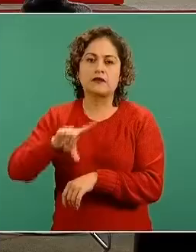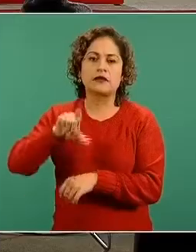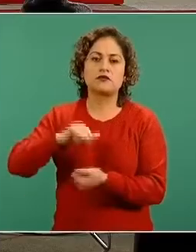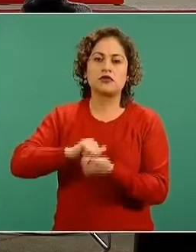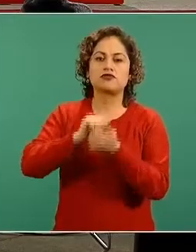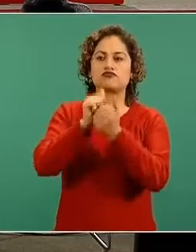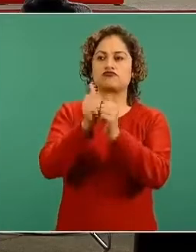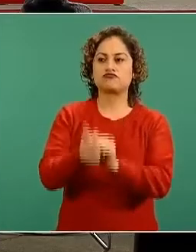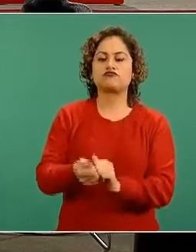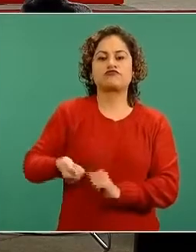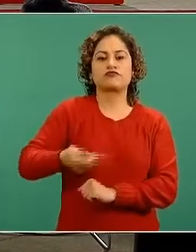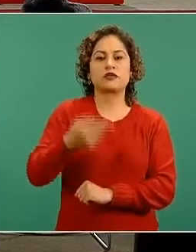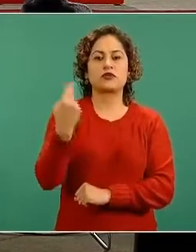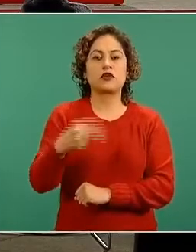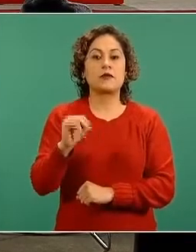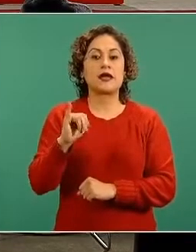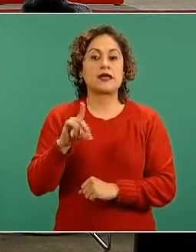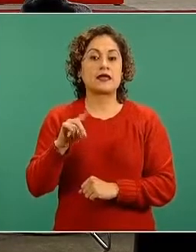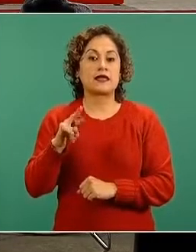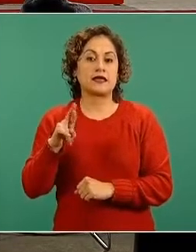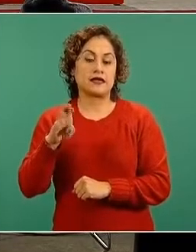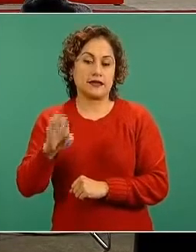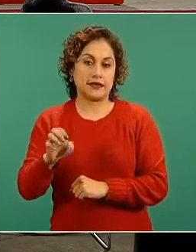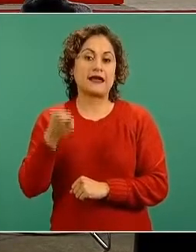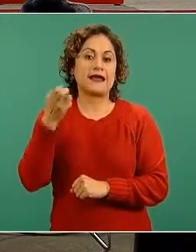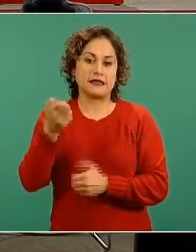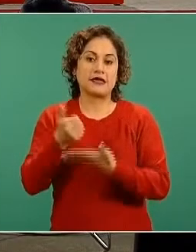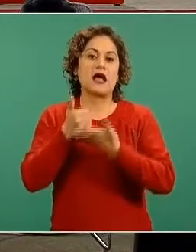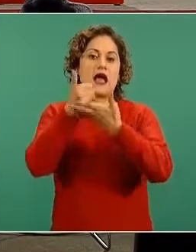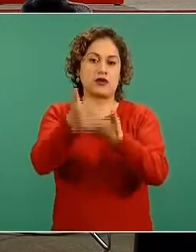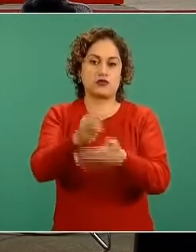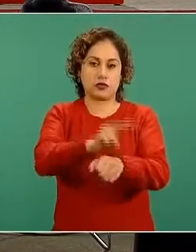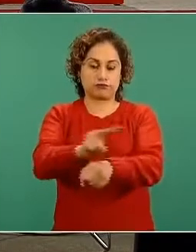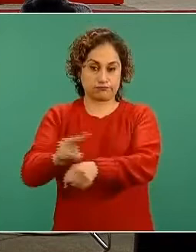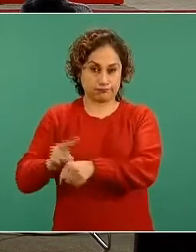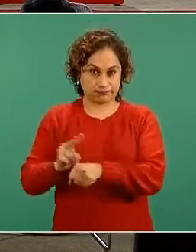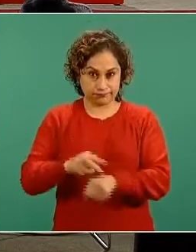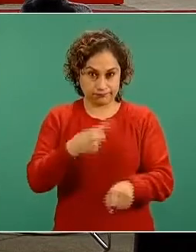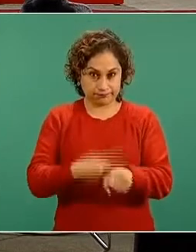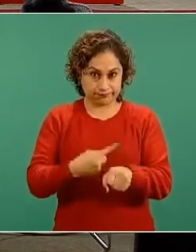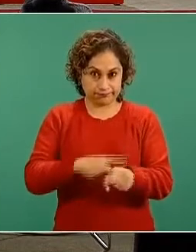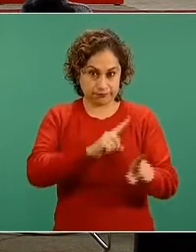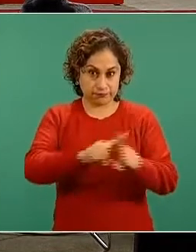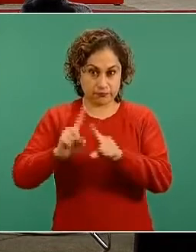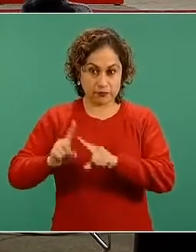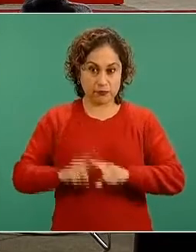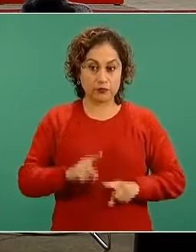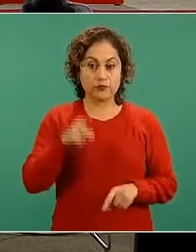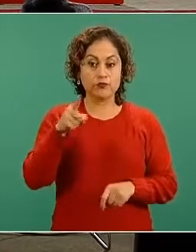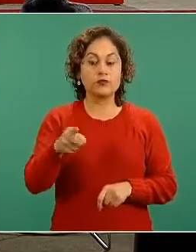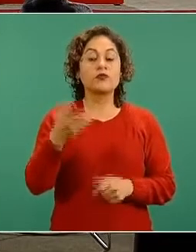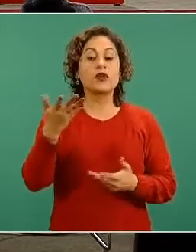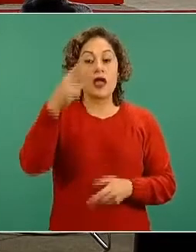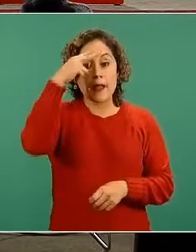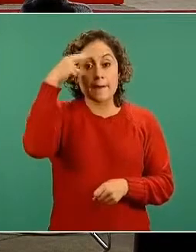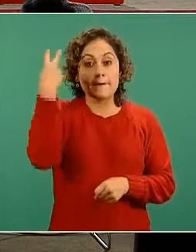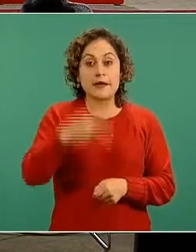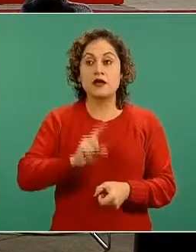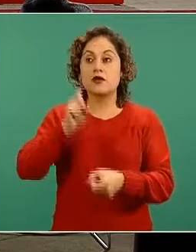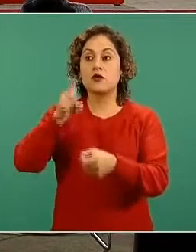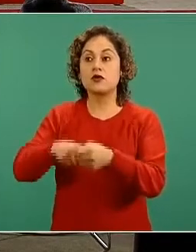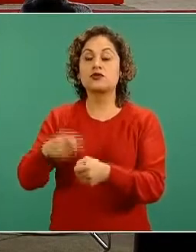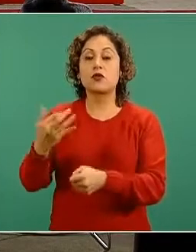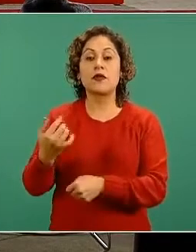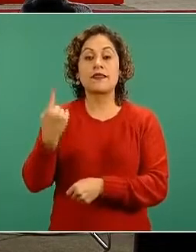el Laboratorio Nacional de Referencia de México. El INDRE trabaja junto con 31 laboratorios estatales de salud